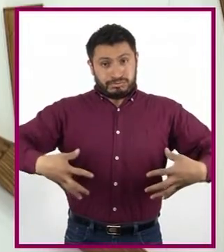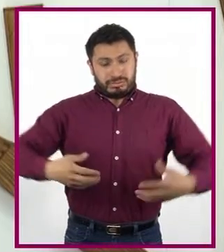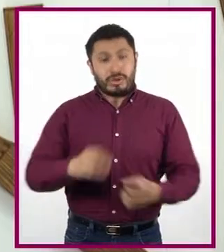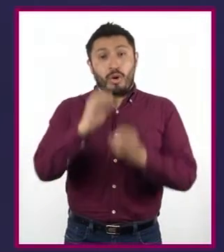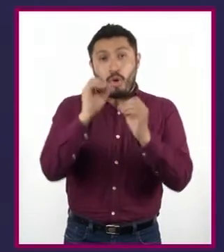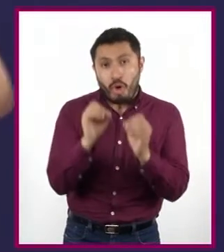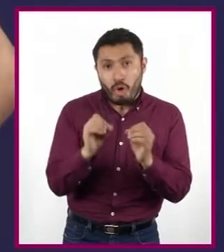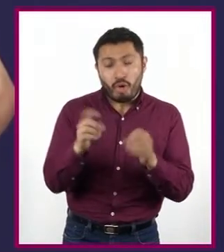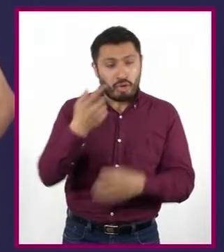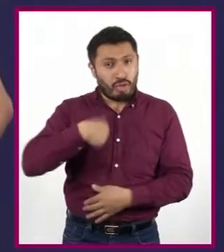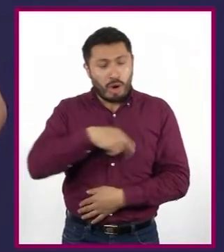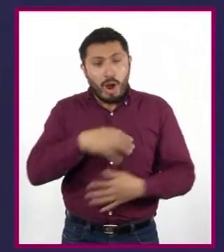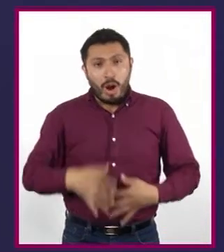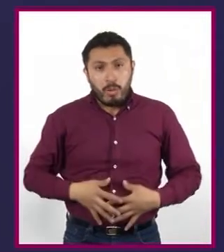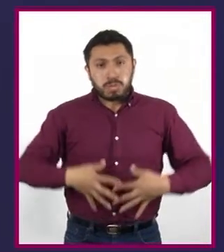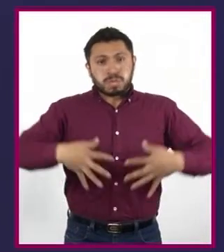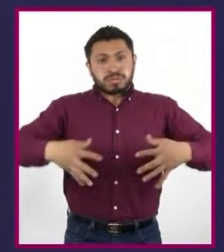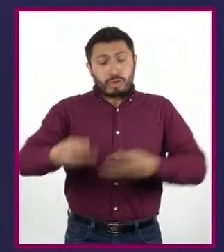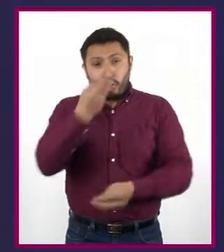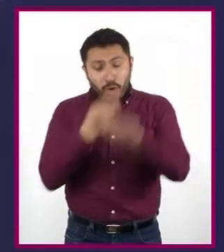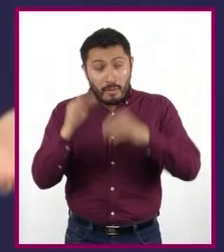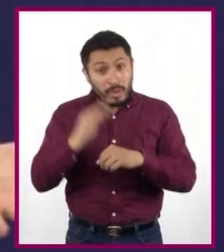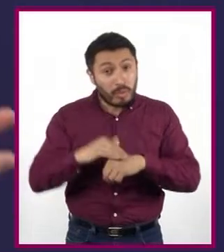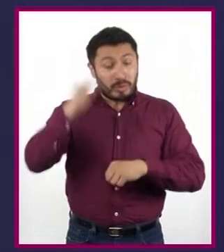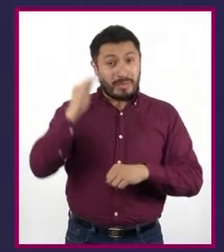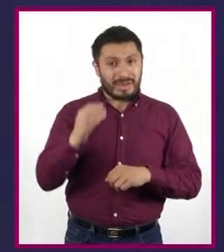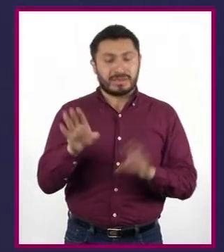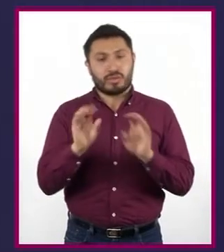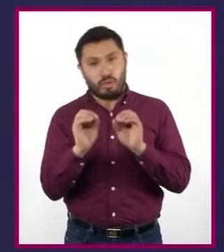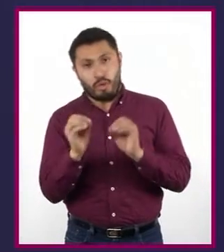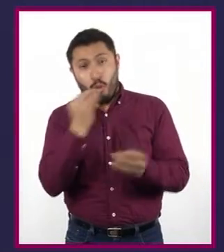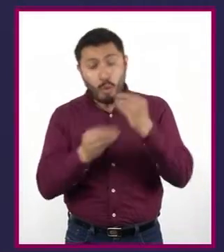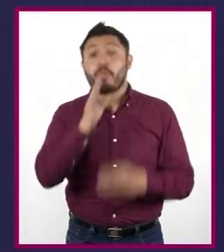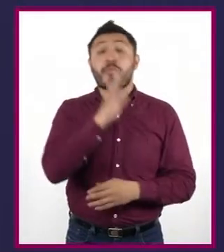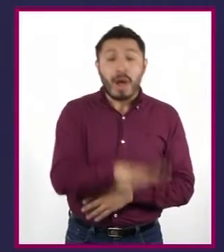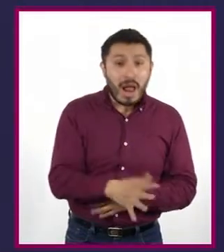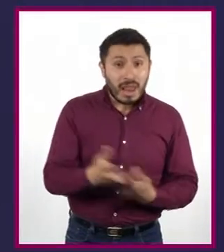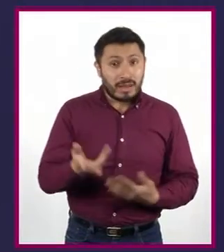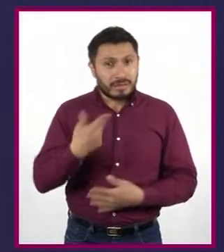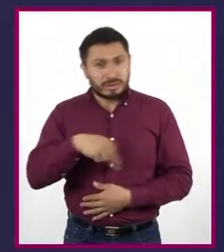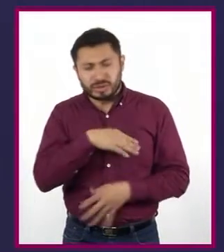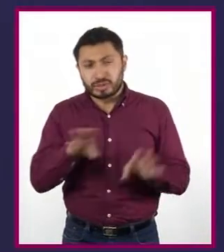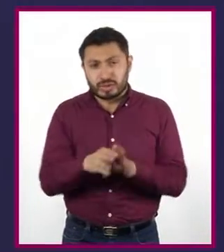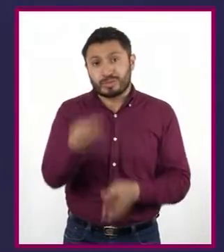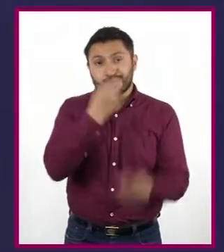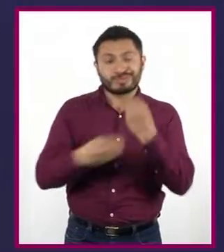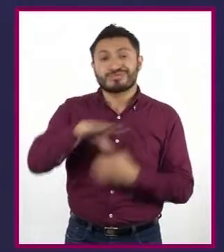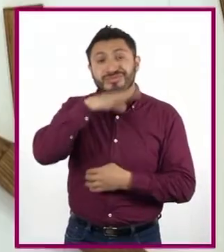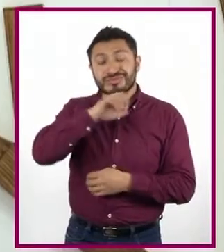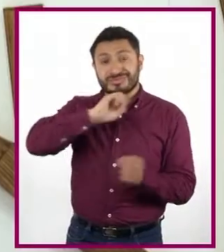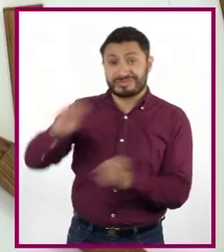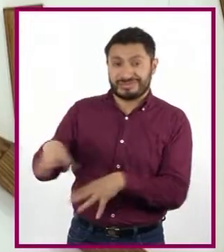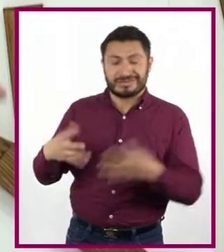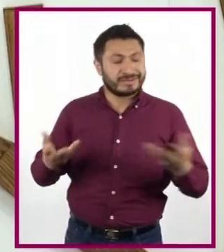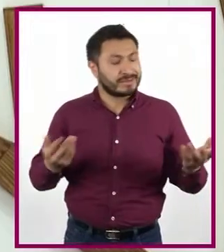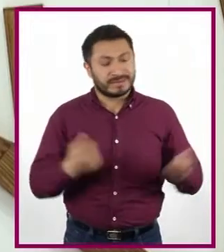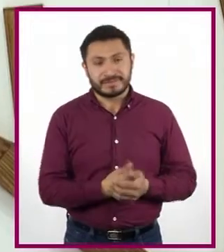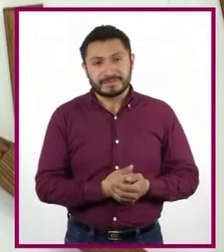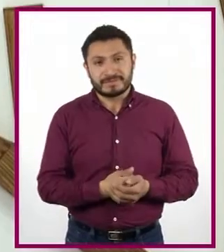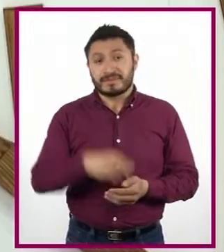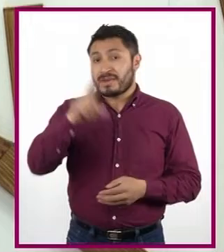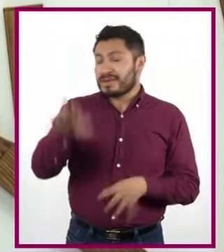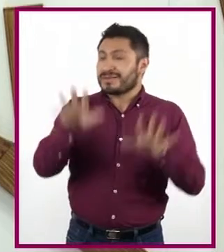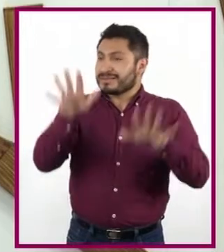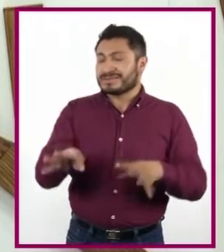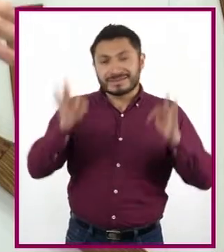¿O estamos subiendo de peso porque comemos más, comemos mal? Para colmo, estamos desperdiciando alimentos. No te